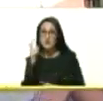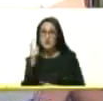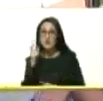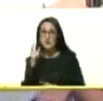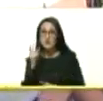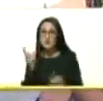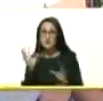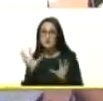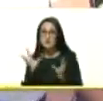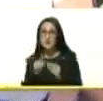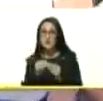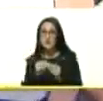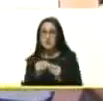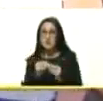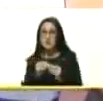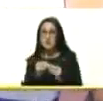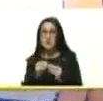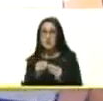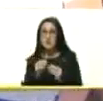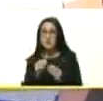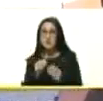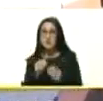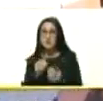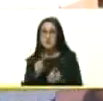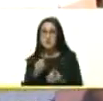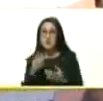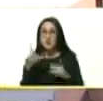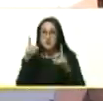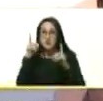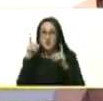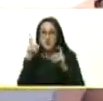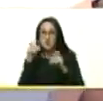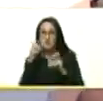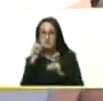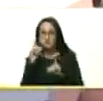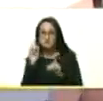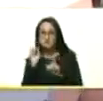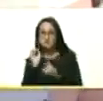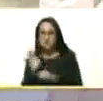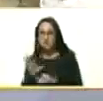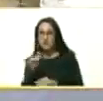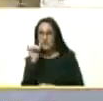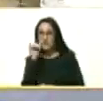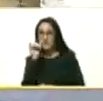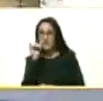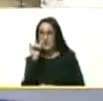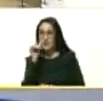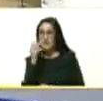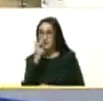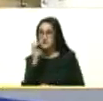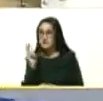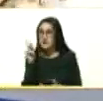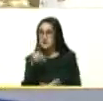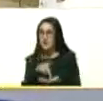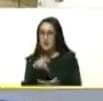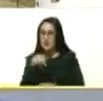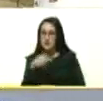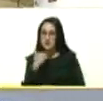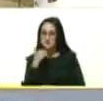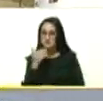poco concluir, para darle en este caso el pase, le mandaba yo unas fotitos, algunas imágenes, algunos videos de la visita que usted sostuvo aquí